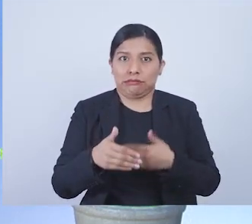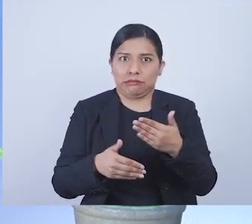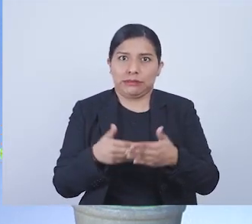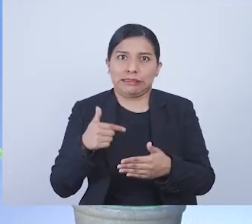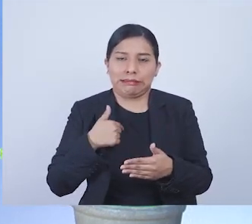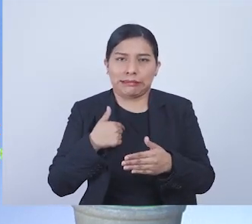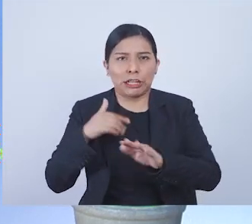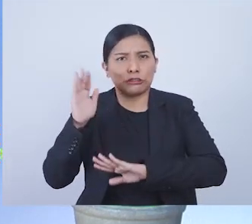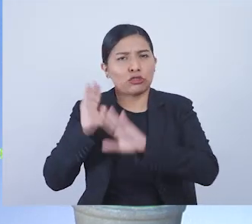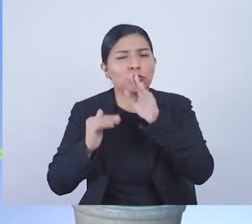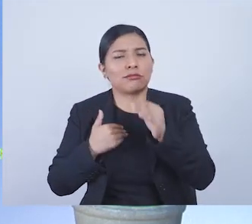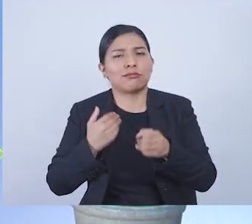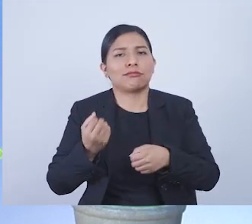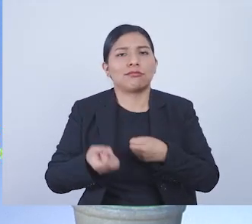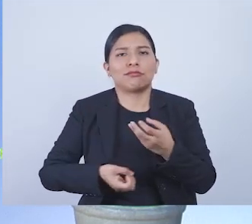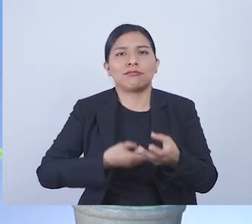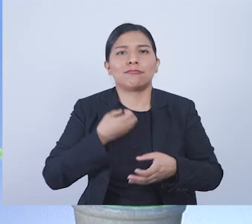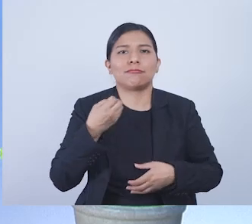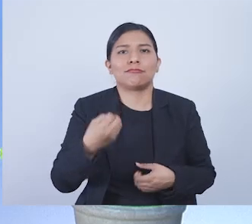que les quiero contar,